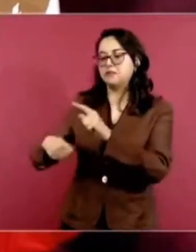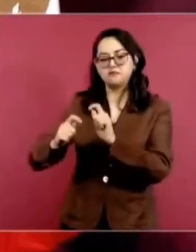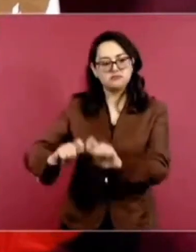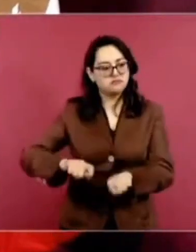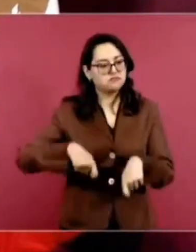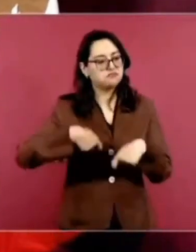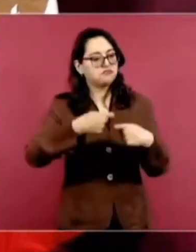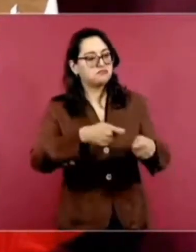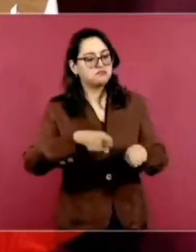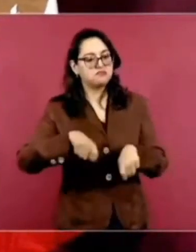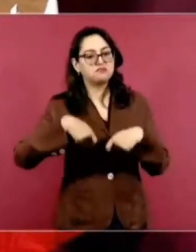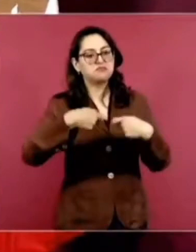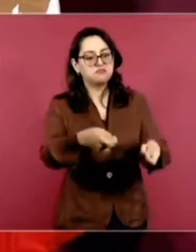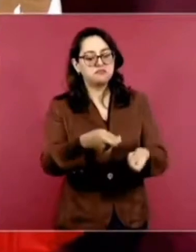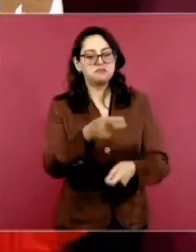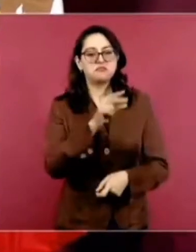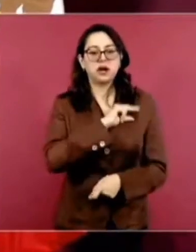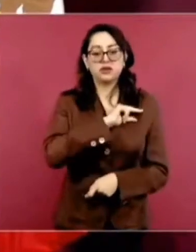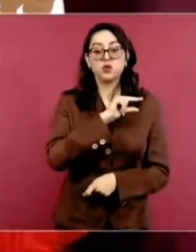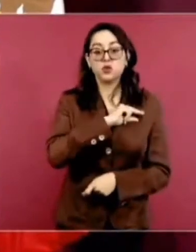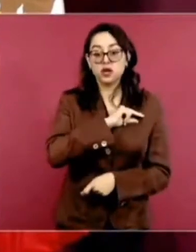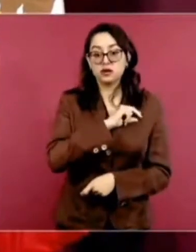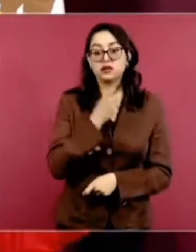En el plan económico.